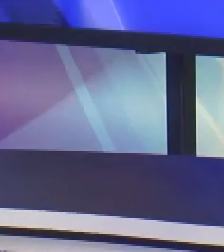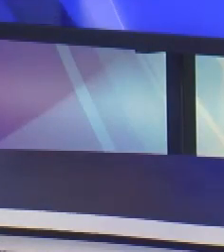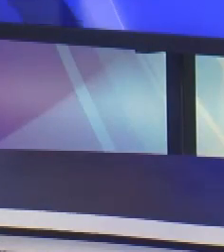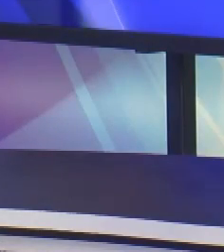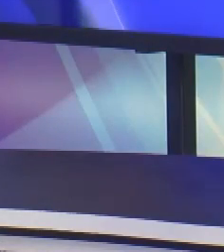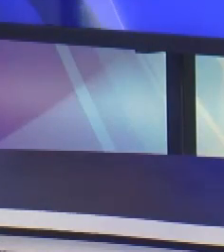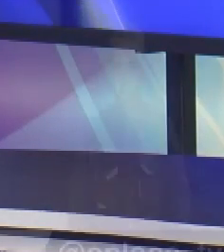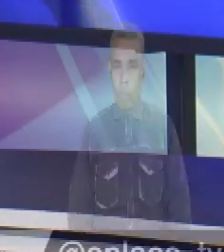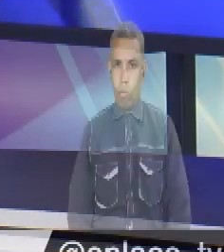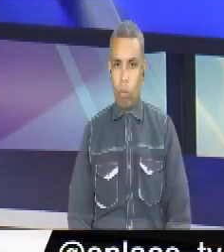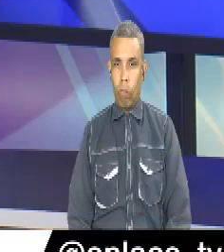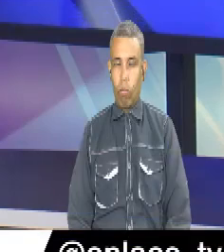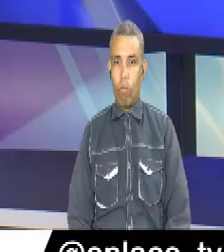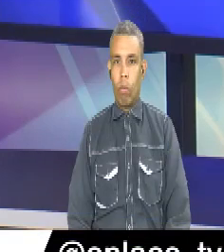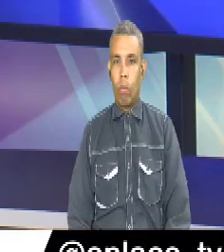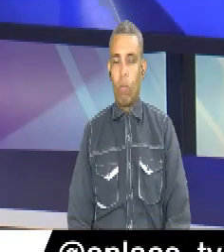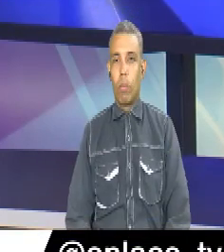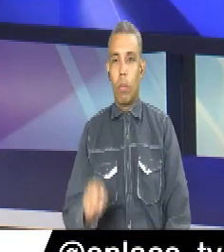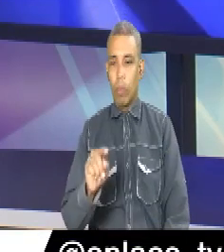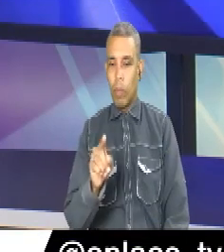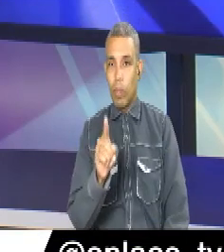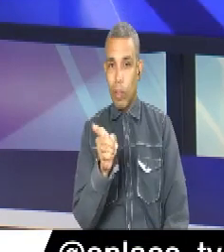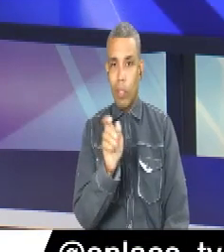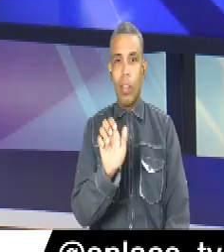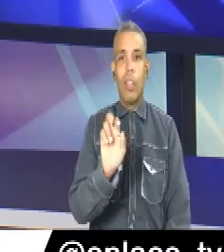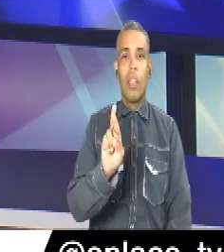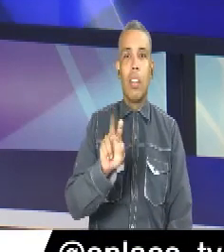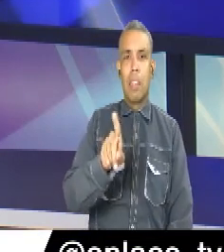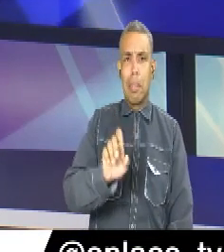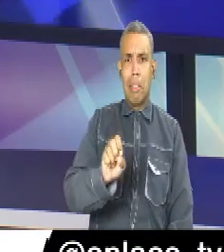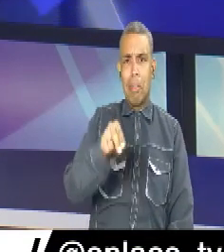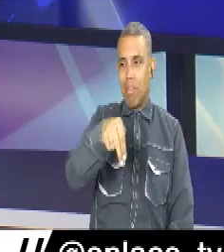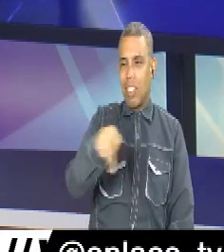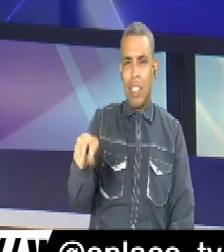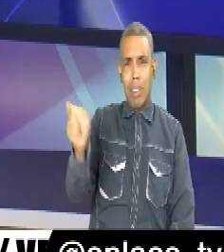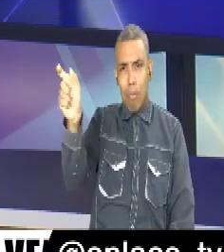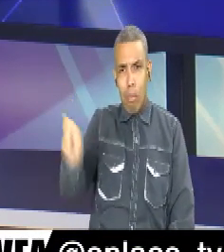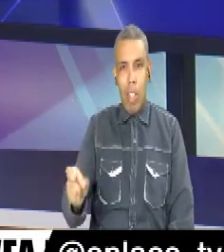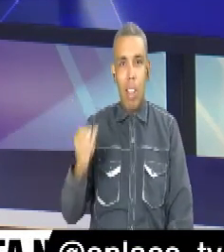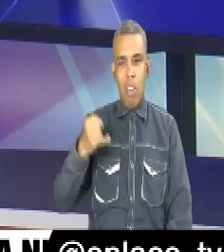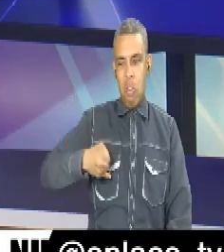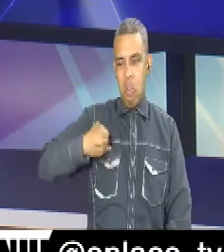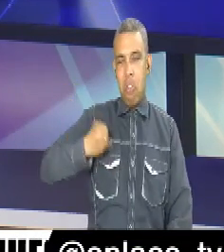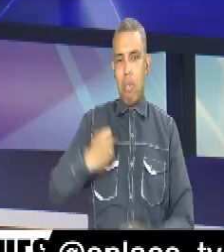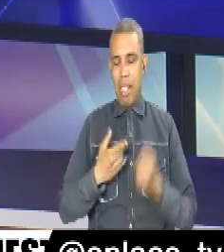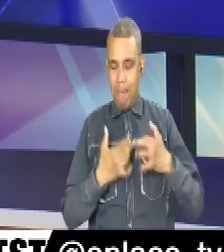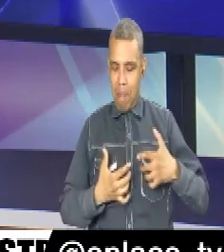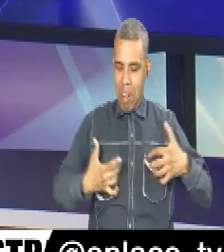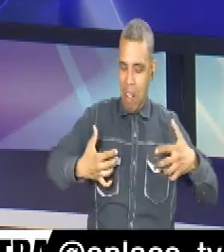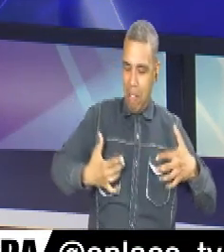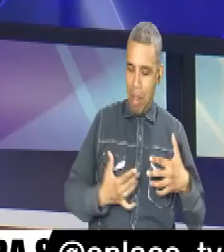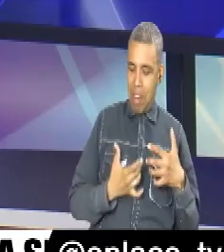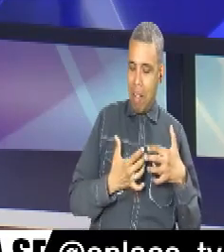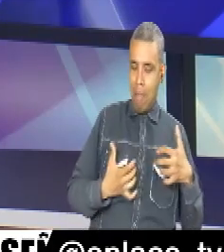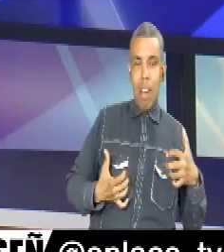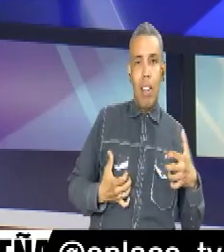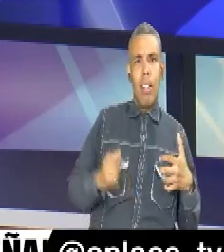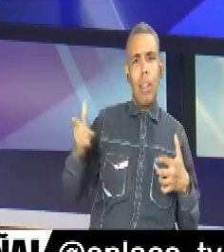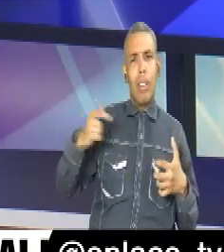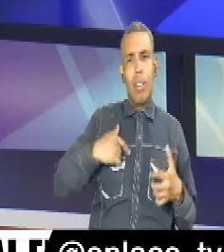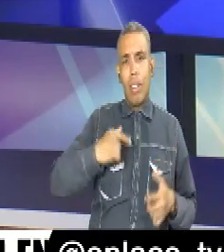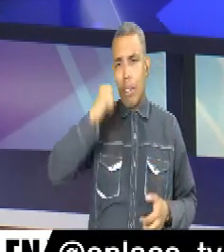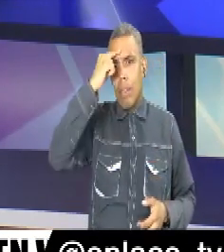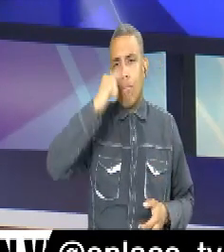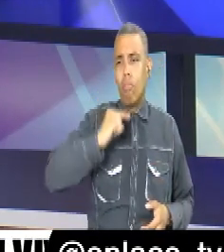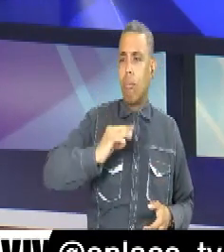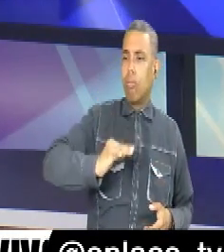Gerson Robles, el Pollito Vallenato, se coronó el rey prejuvenil del Festival Indio Tairona, realizado en la ciudad de Santa Marta durante el